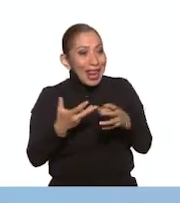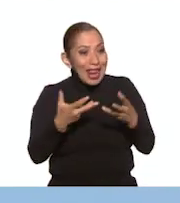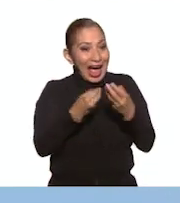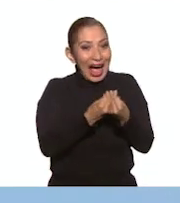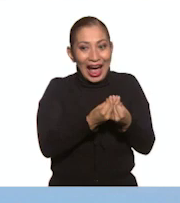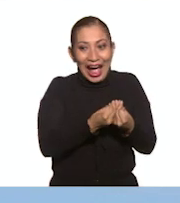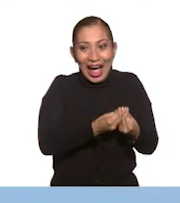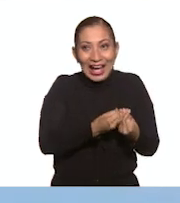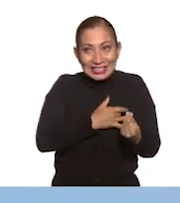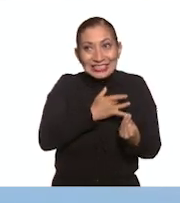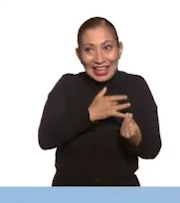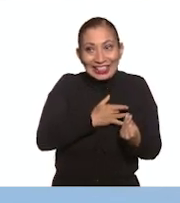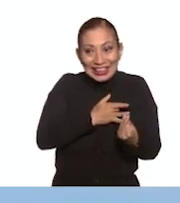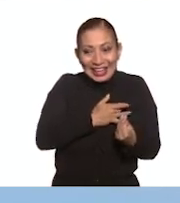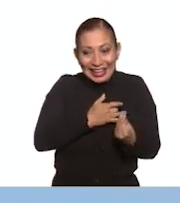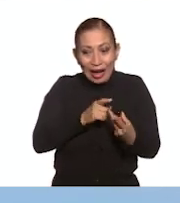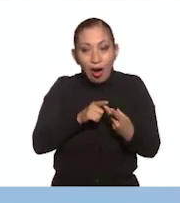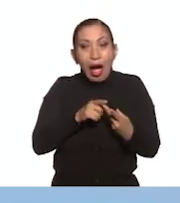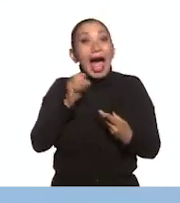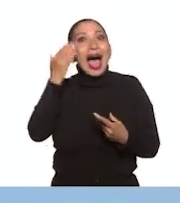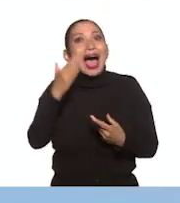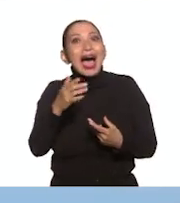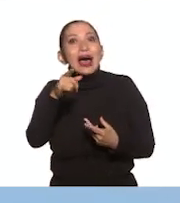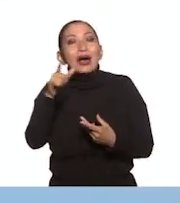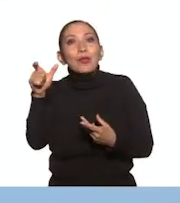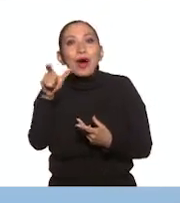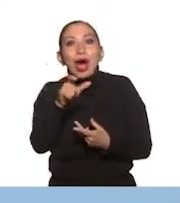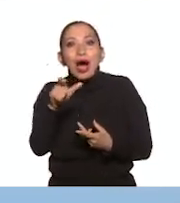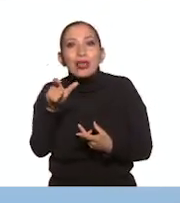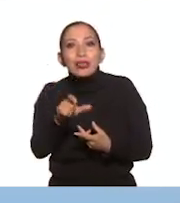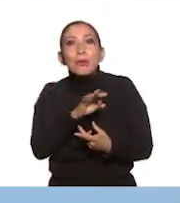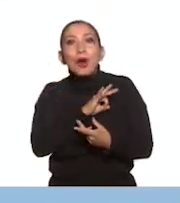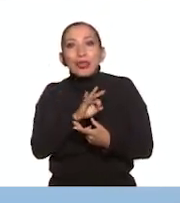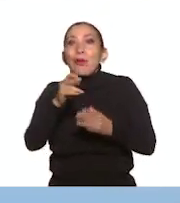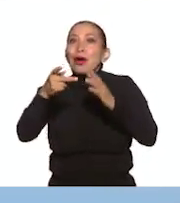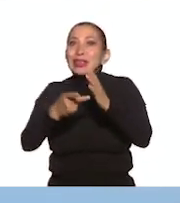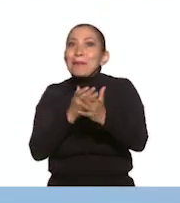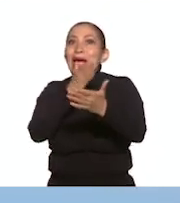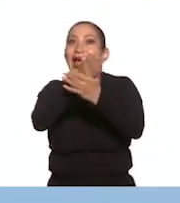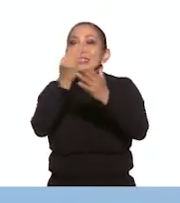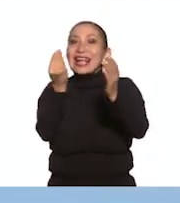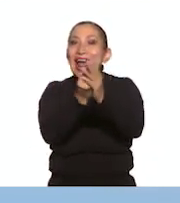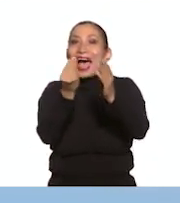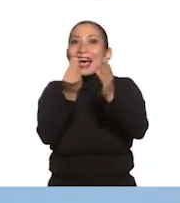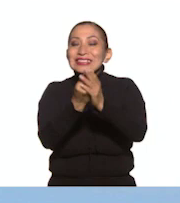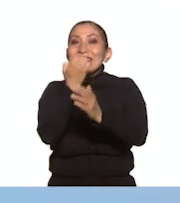familia y... ¡Ah, ya sé! Cuando podamos regresar a clases